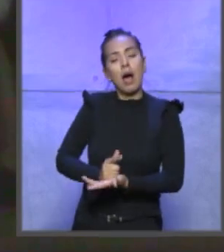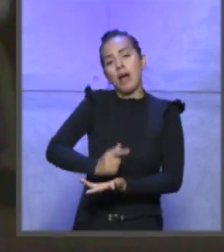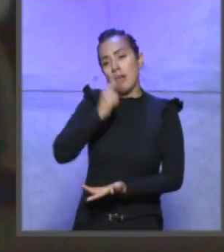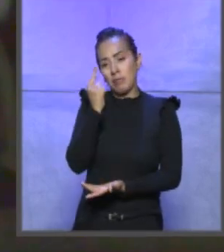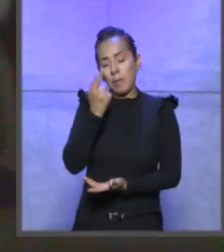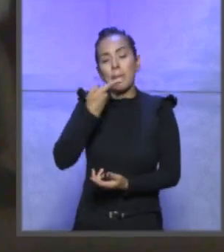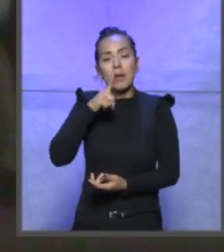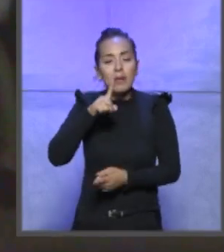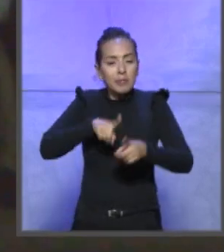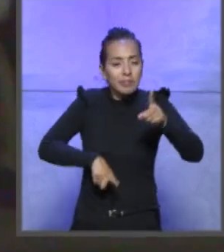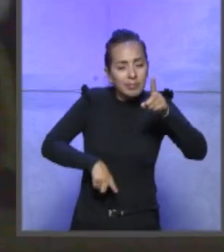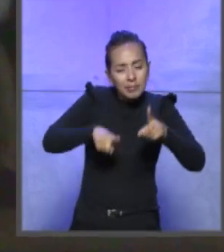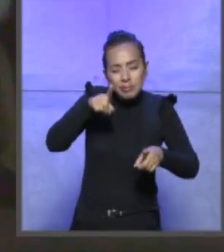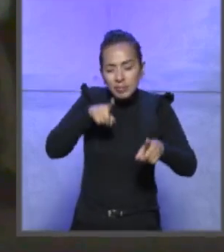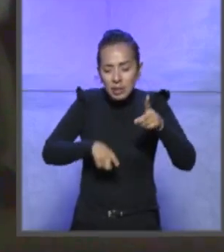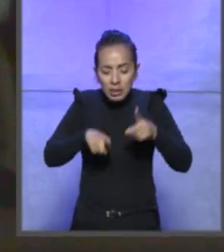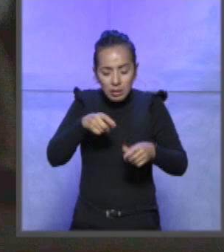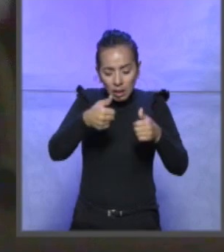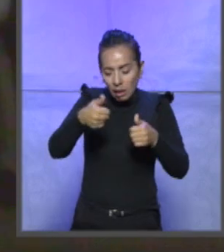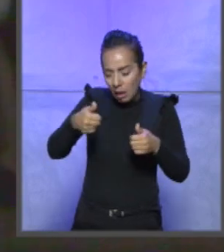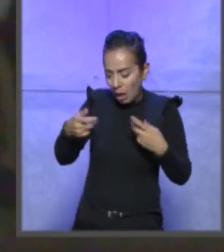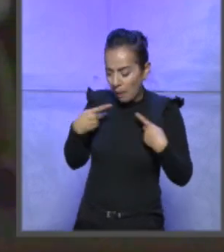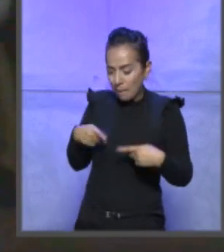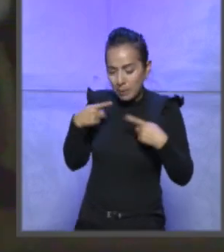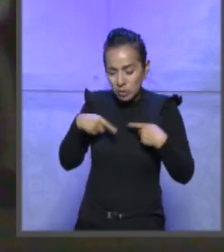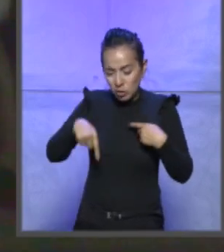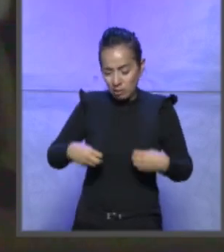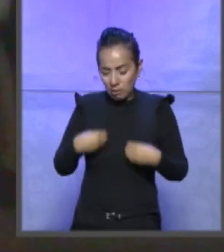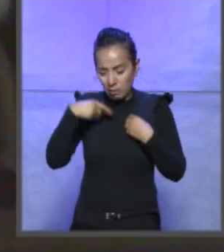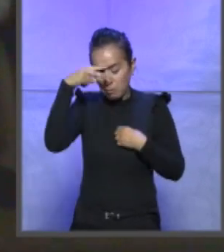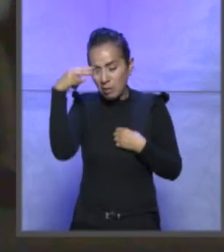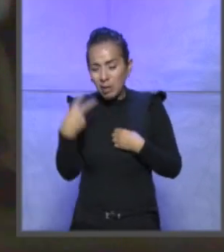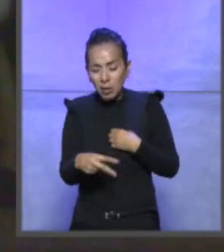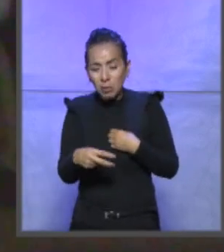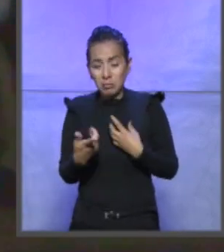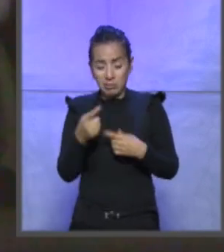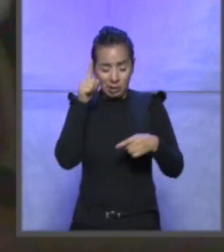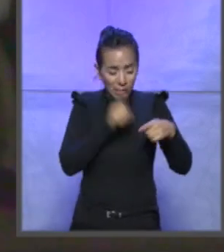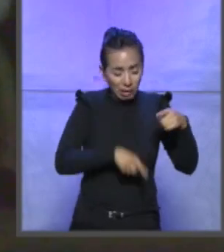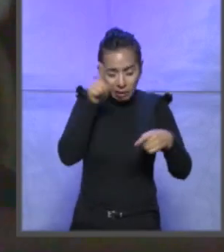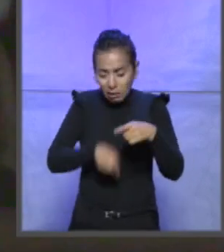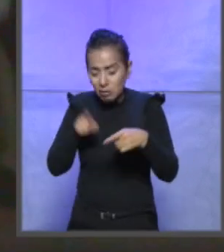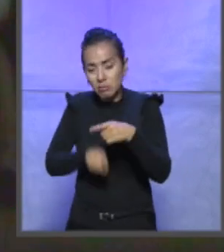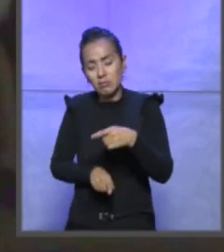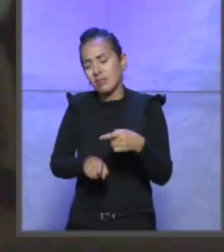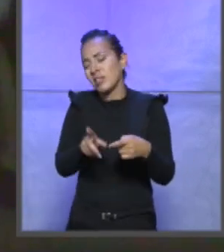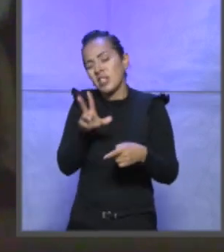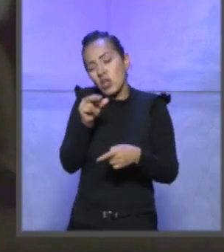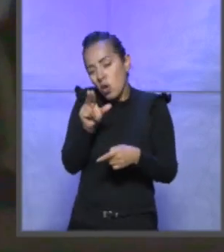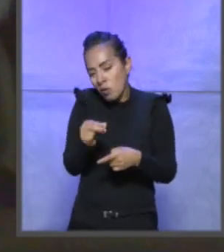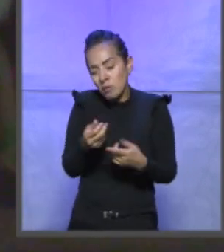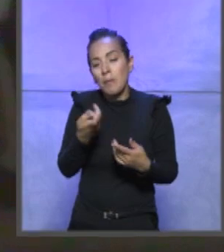uno de nosotros poder, quizás no erradicar de manera tan pronta, porque lamentablemente ha estado durante décadas